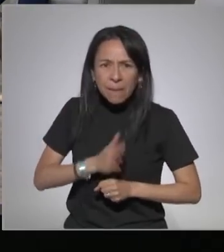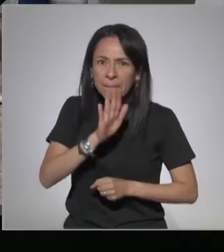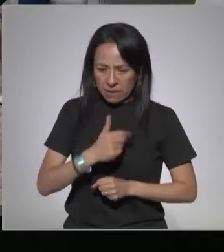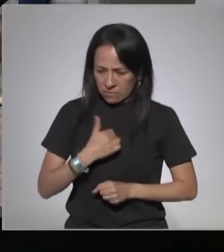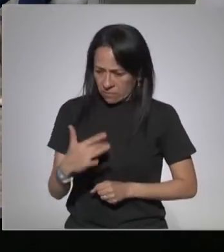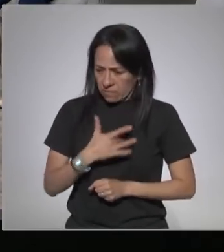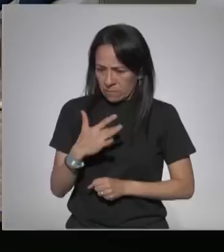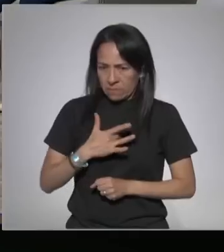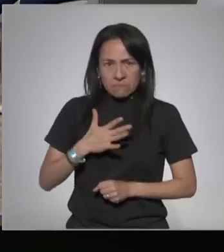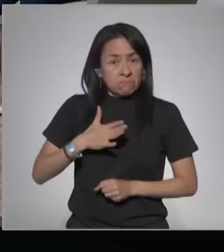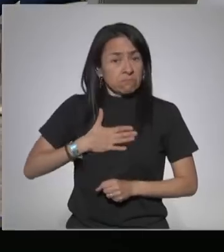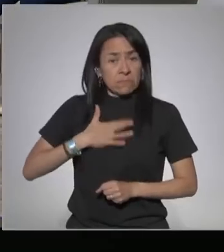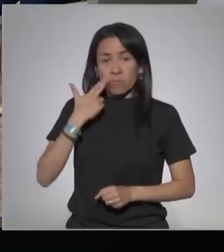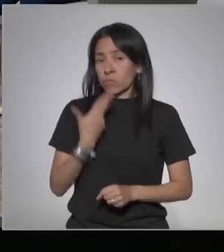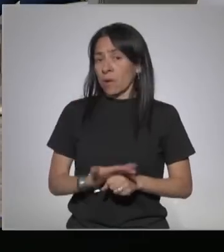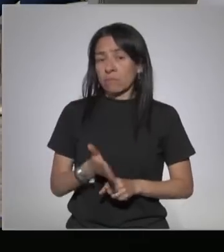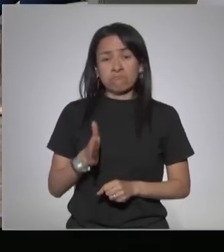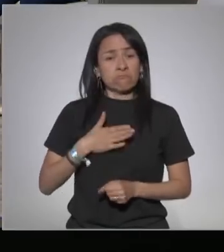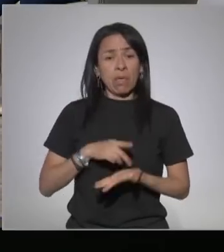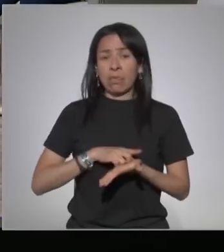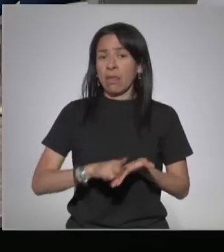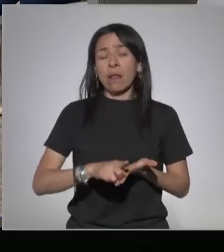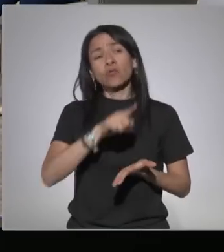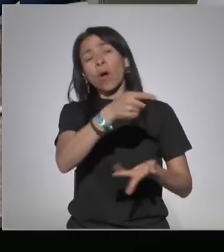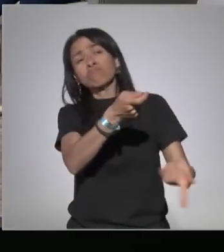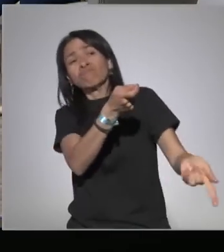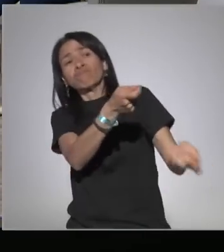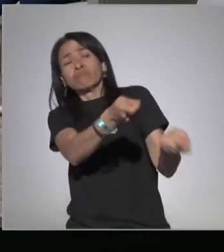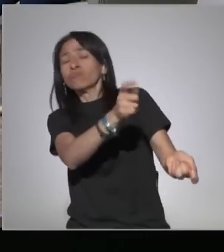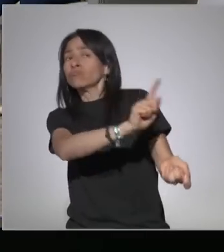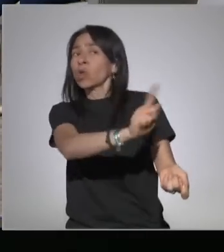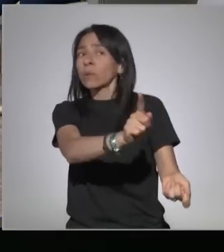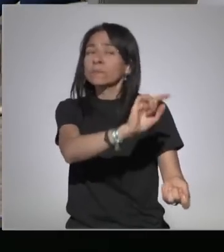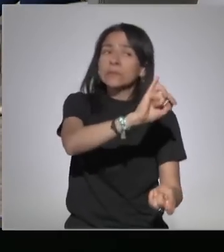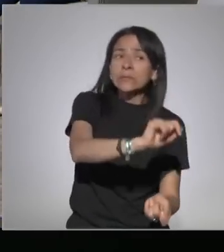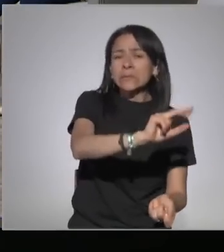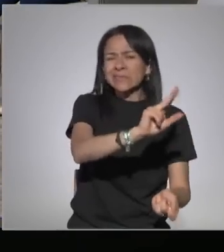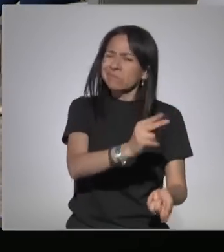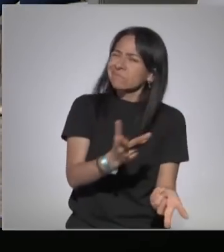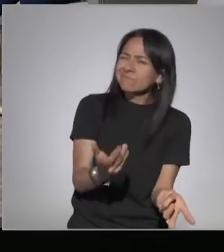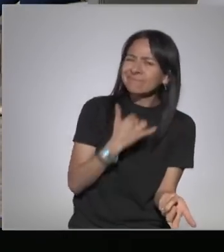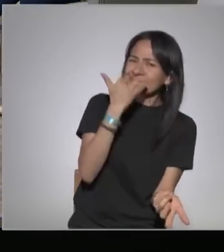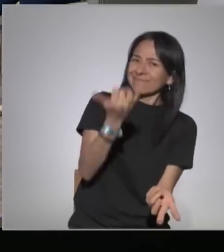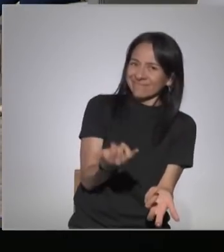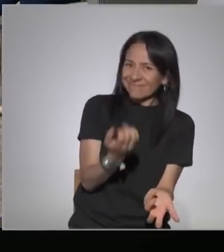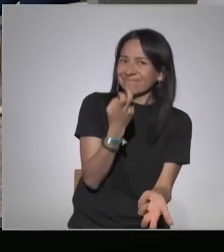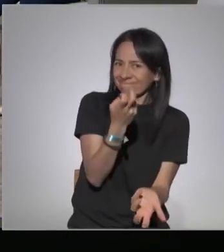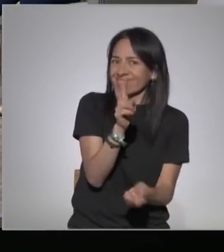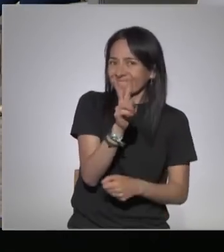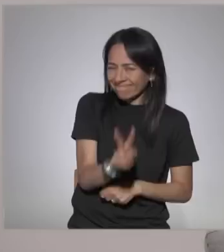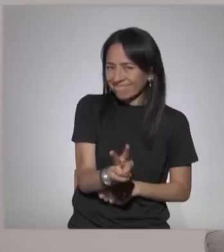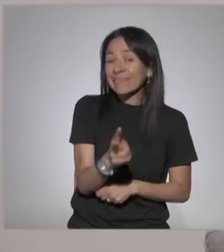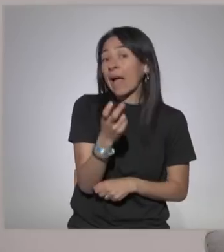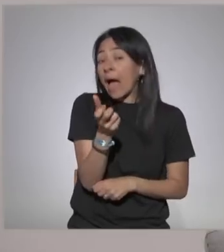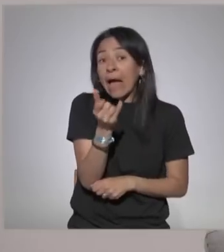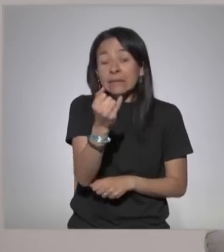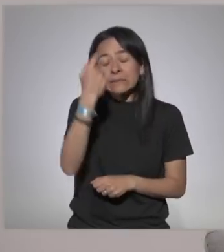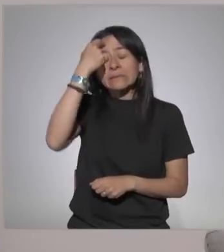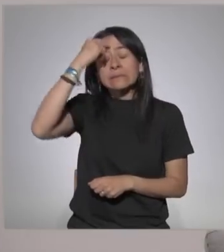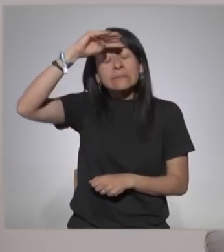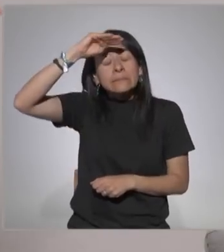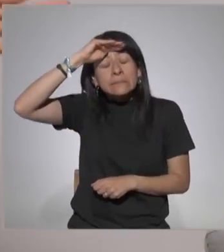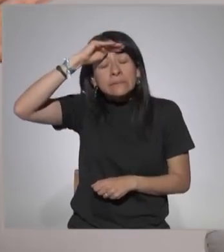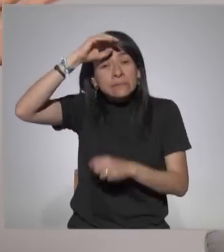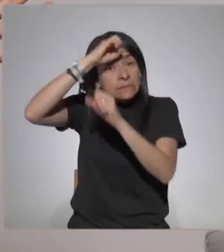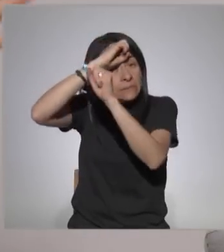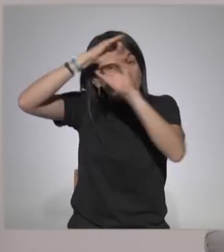tus papás, ¿no? Y pues nada más equivocado. Y esto creo que se relaciona mucho con la visión que tenemos en general de la vejez. Y que esto